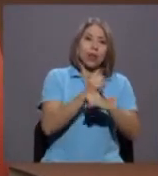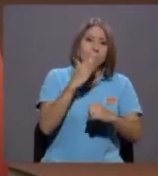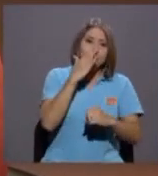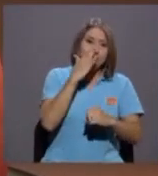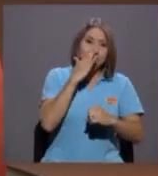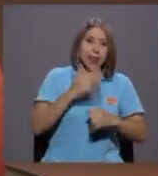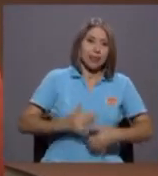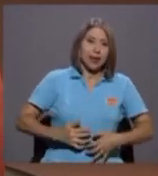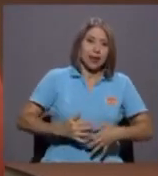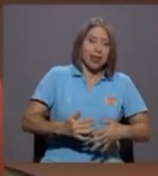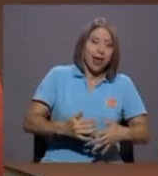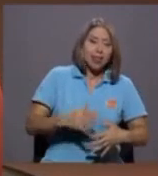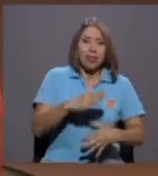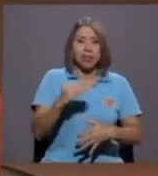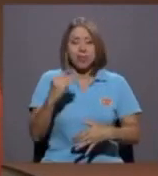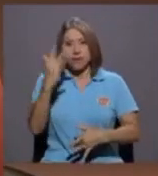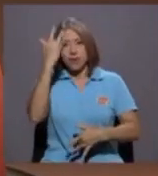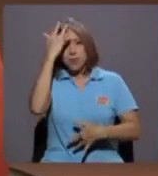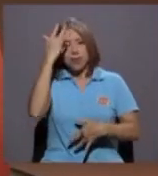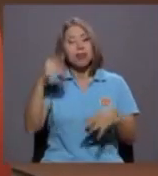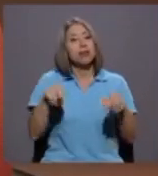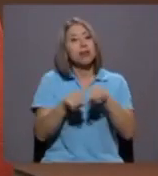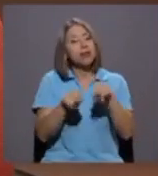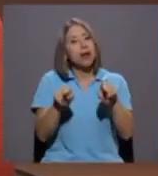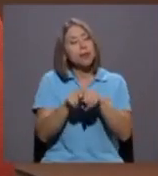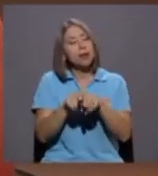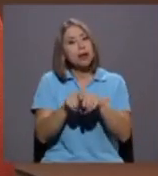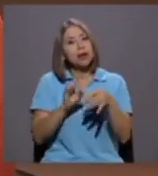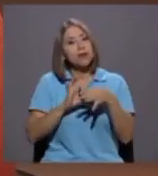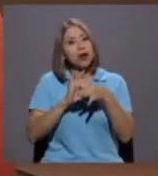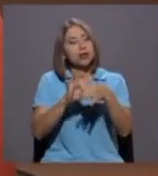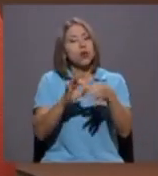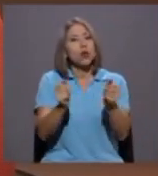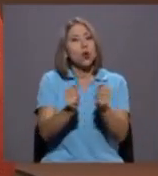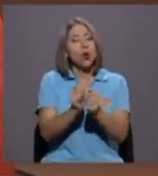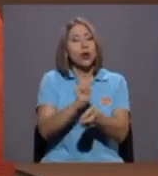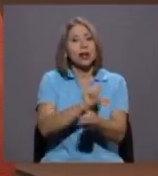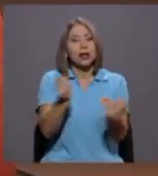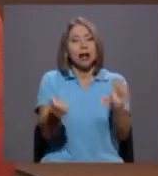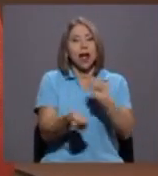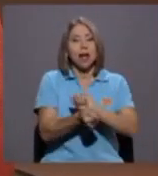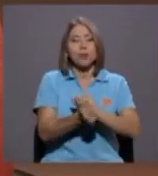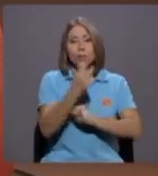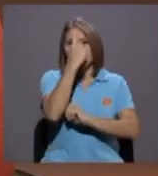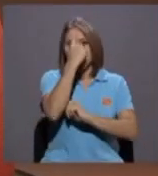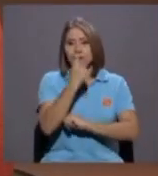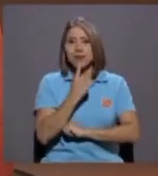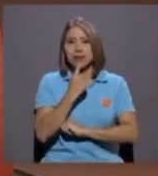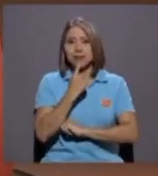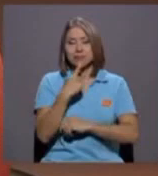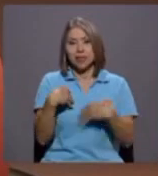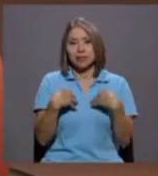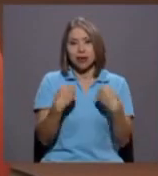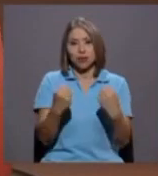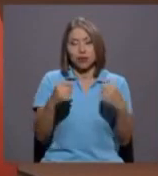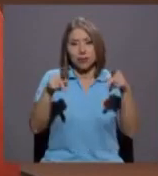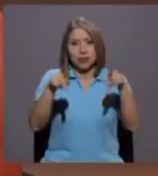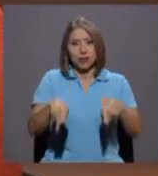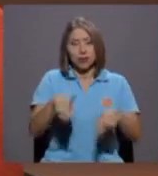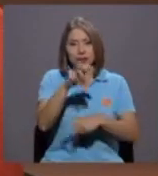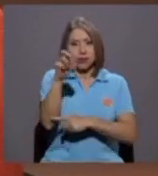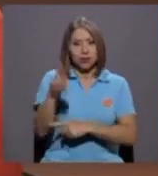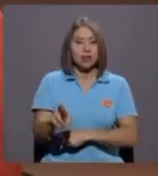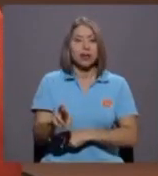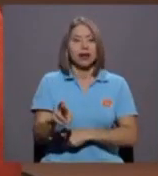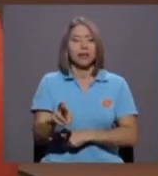también tiene relación con el cambio del perfil de salud de las personas en Costa Rica,